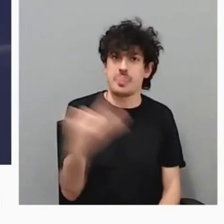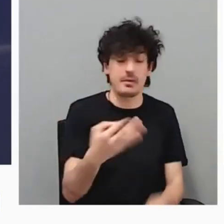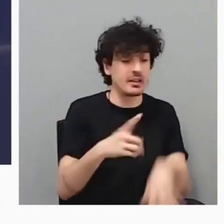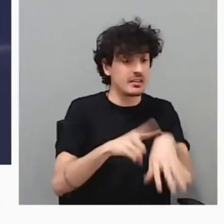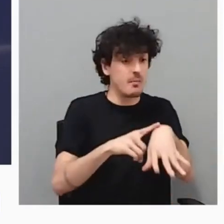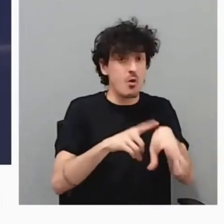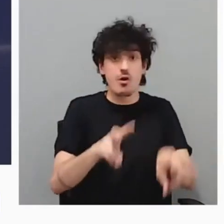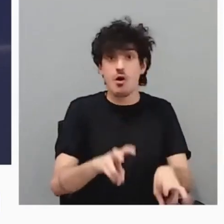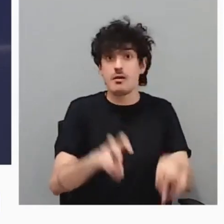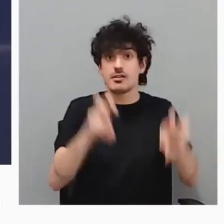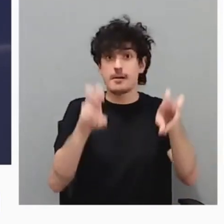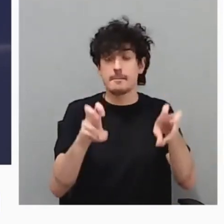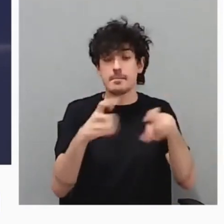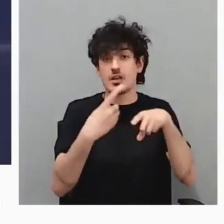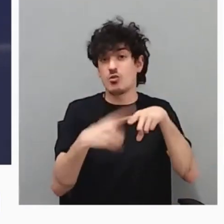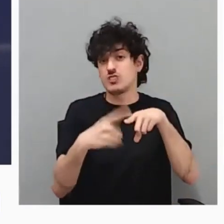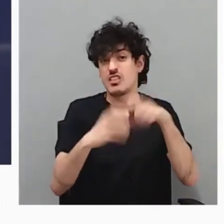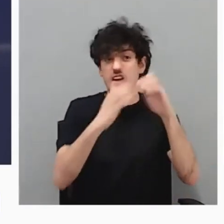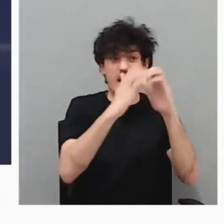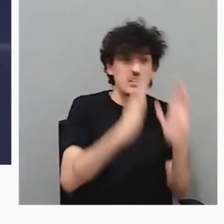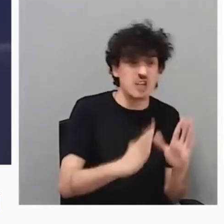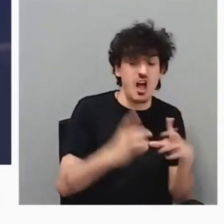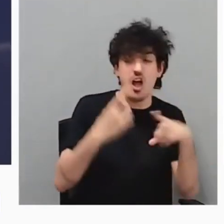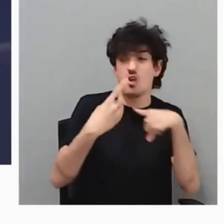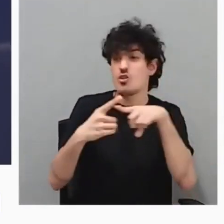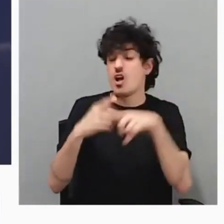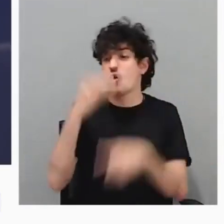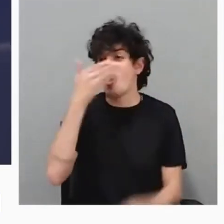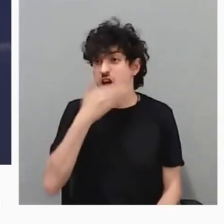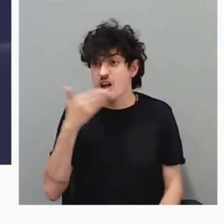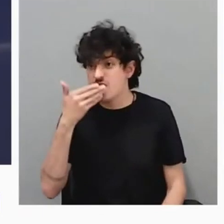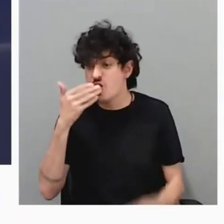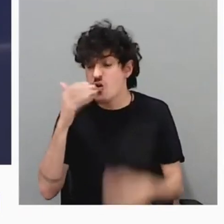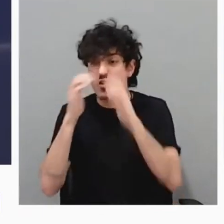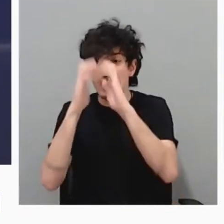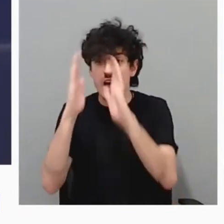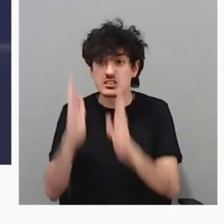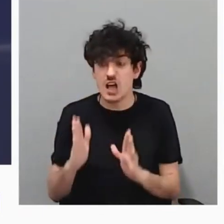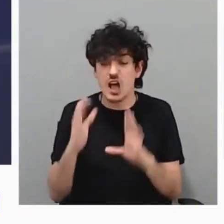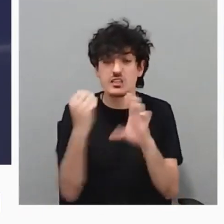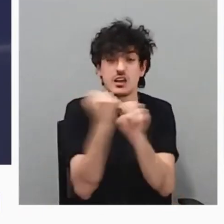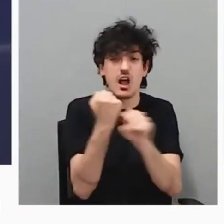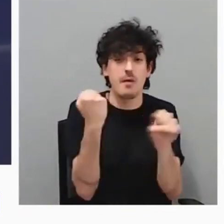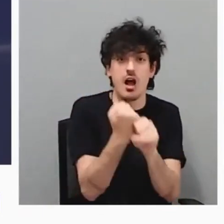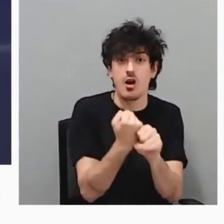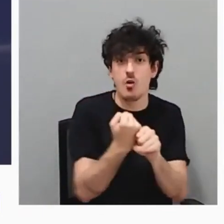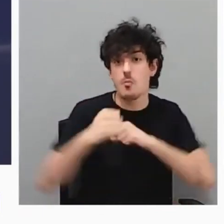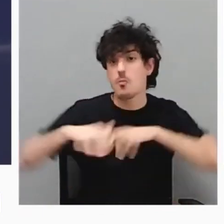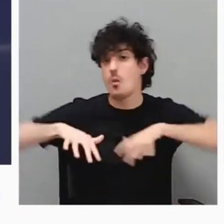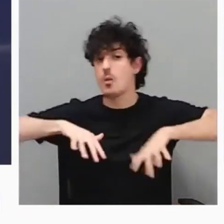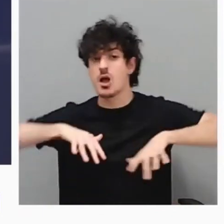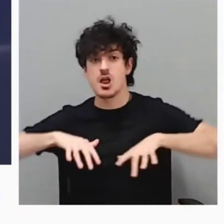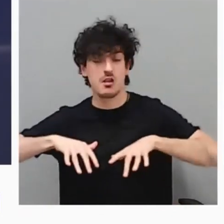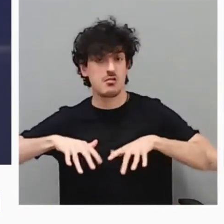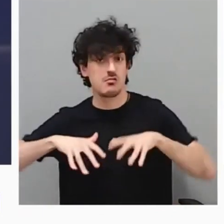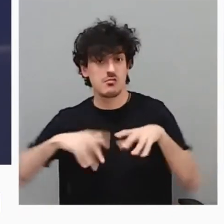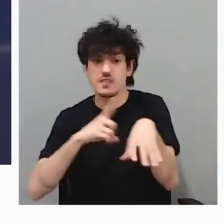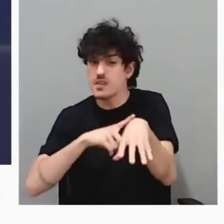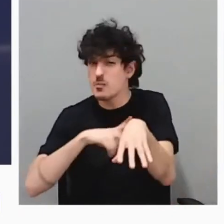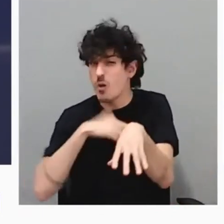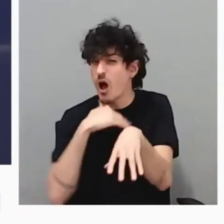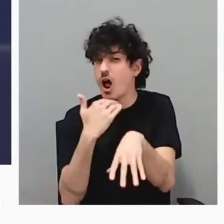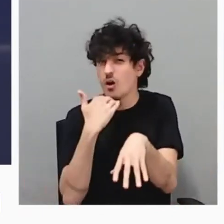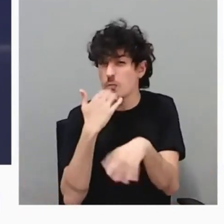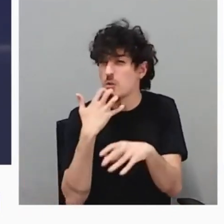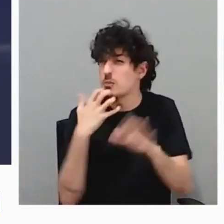desde las cosas de casa, a las cosas del colegio, a las cosas del trabajo, a las cosas de cómo me voy a mover de forma distinta, pero dedicar un tiempo. Vamos a hacer 7 minutos,